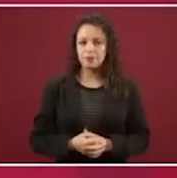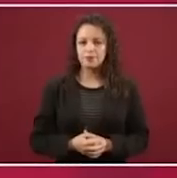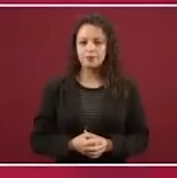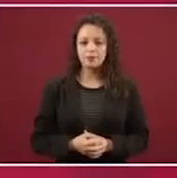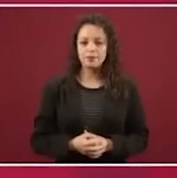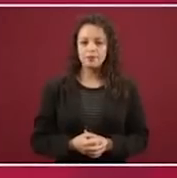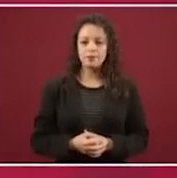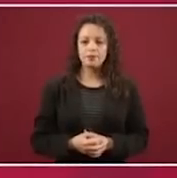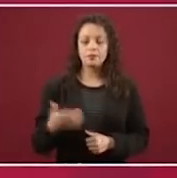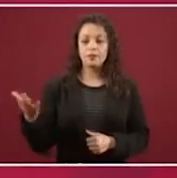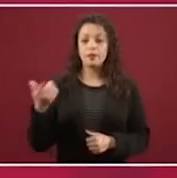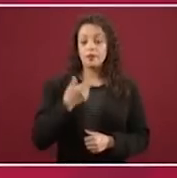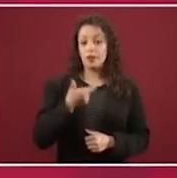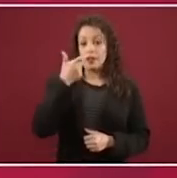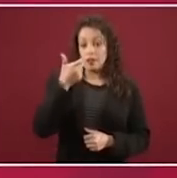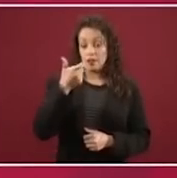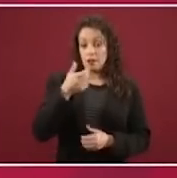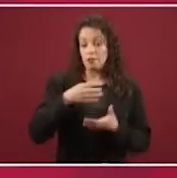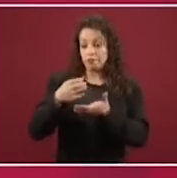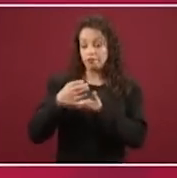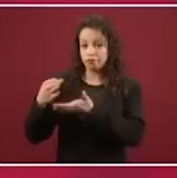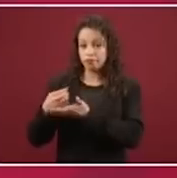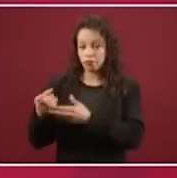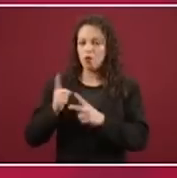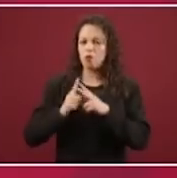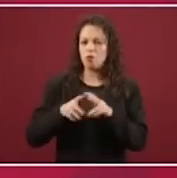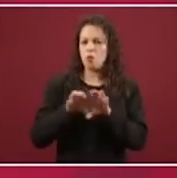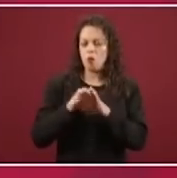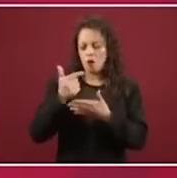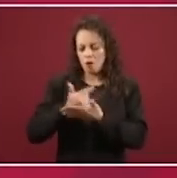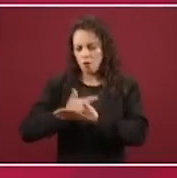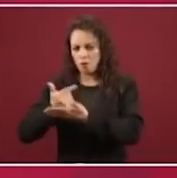los egresos, el manejo del presupuesto,